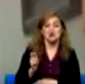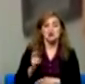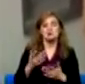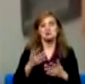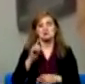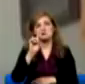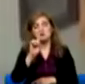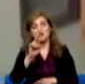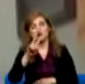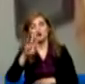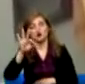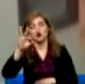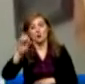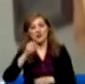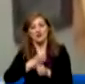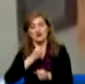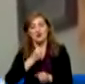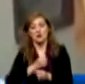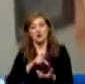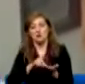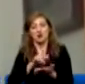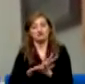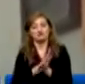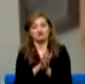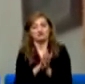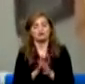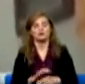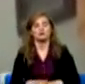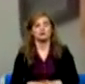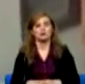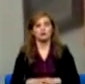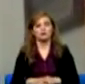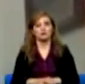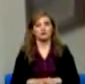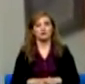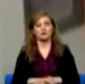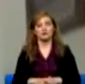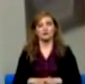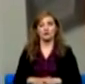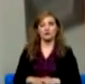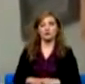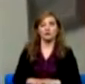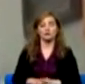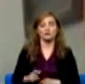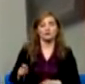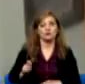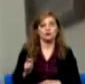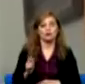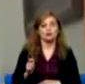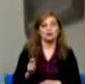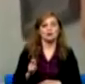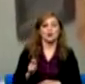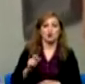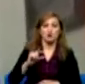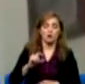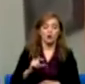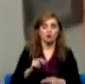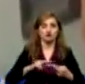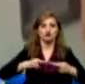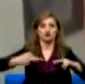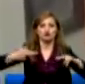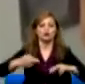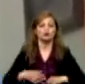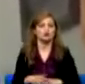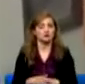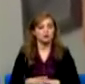unos 1,290 trabajadores aproximadamente. Estamos hablando de que es un salario muy inferior a lo que es en la región y